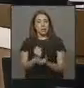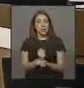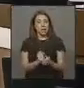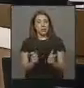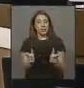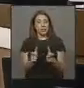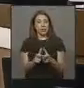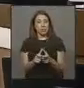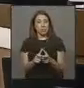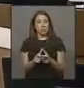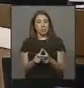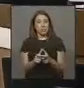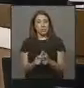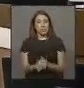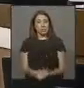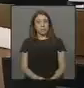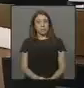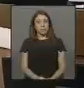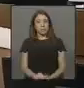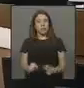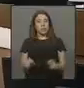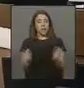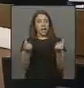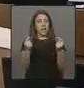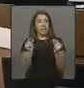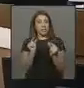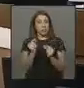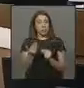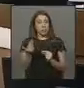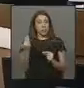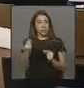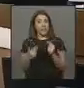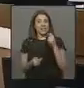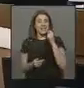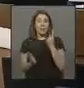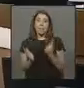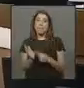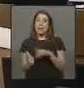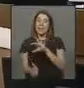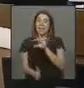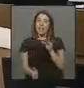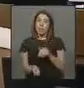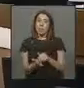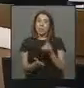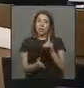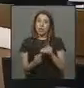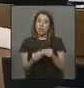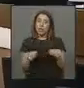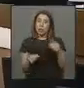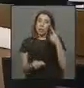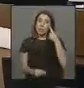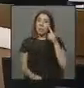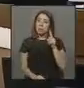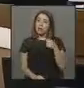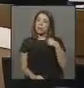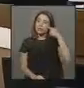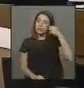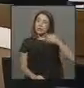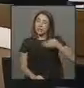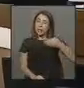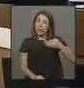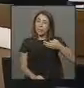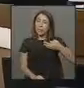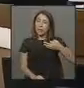en la comisión, esto es una evaluación preliminar, que hablamos de 1.500 millones de dólares. Pero a mí no me cabe ninguna